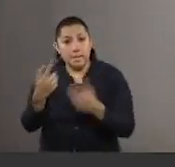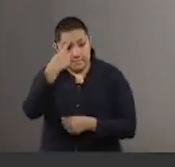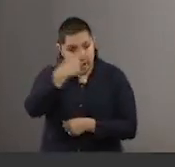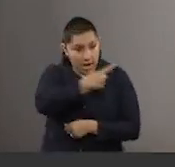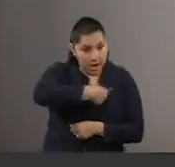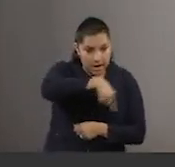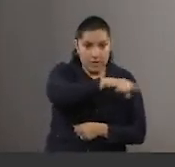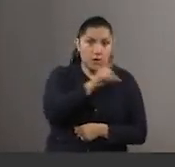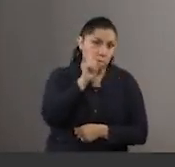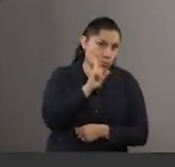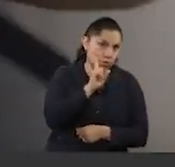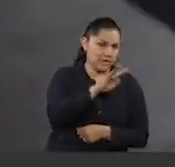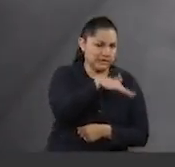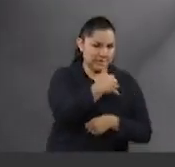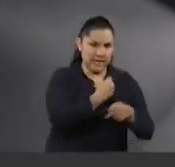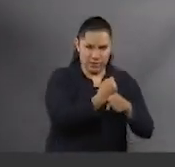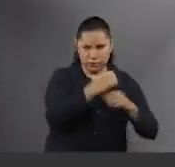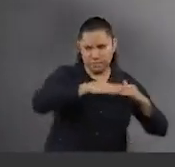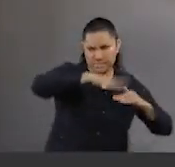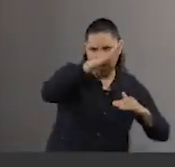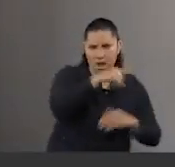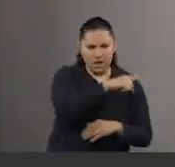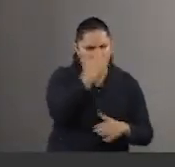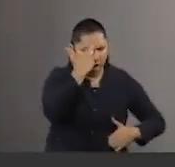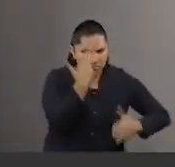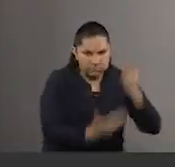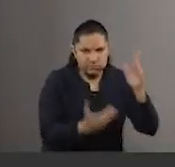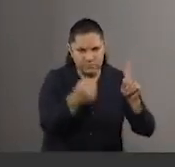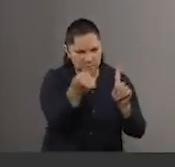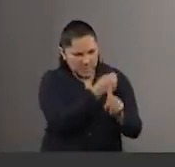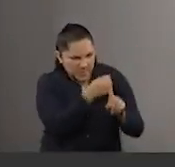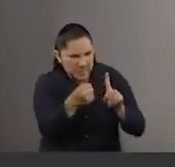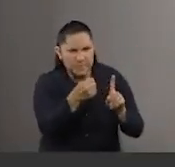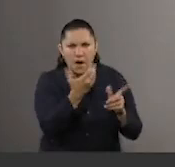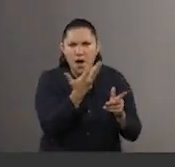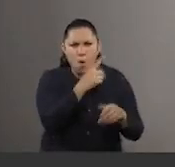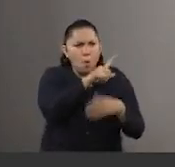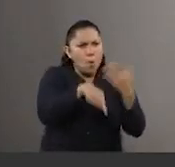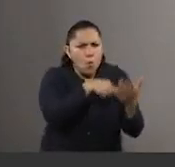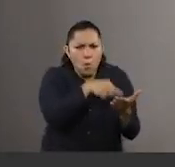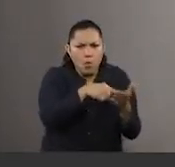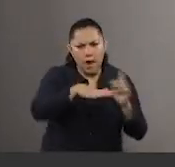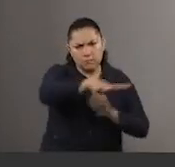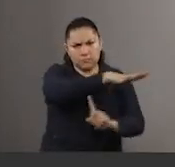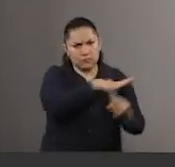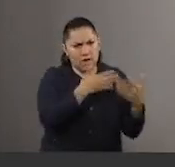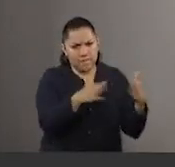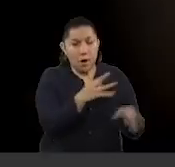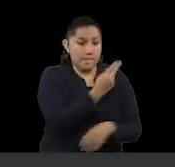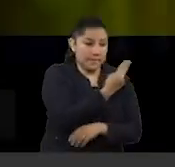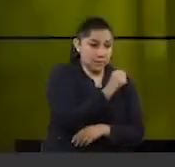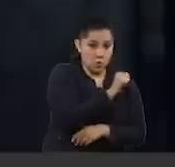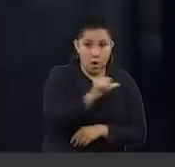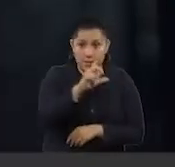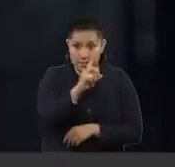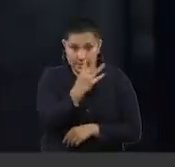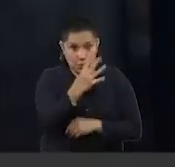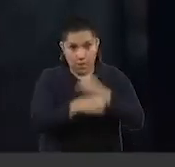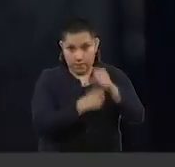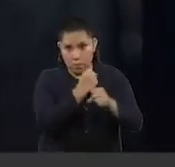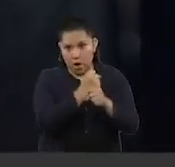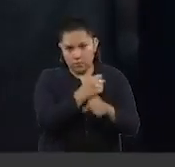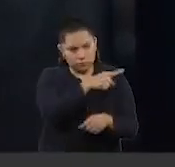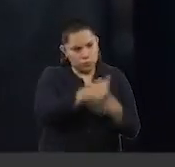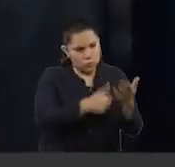las mujeres de 15 años y más en México es en las áreas urbanas, de edades entre 25 y 34 años.